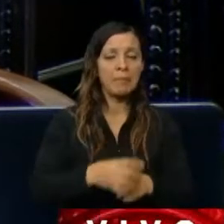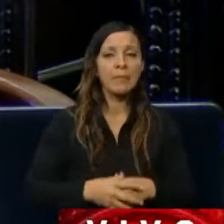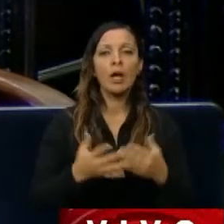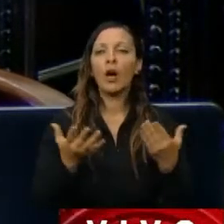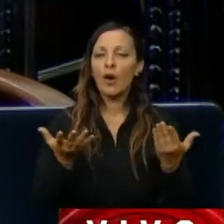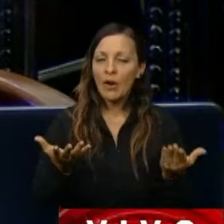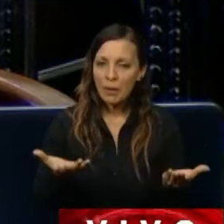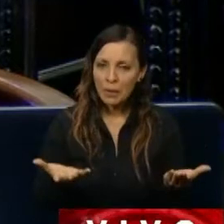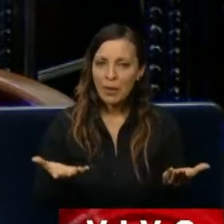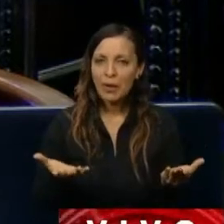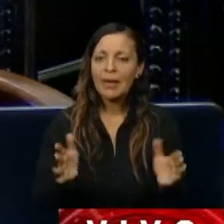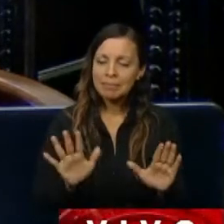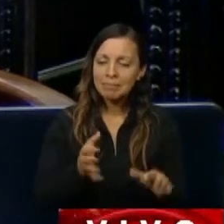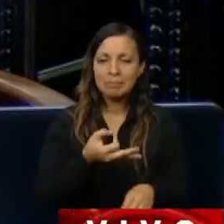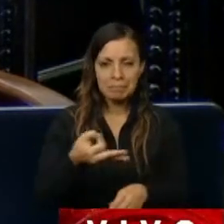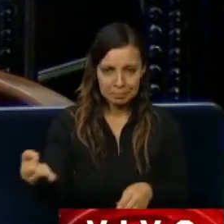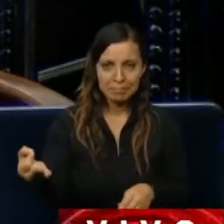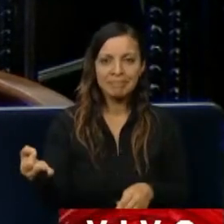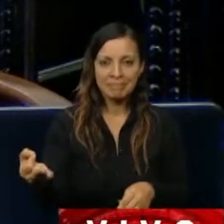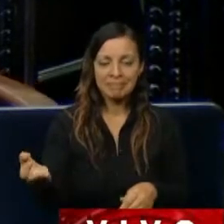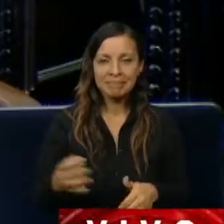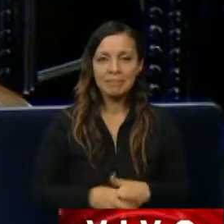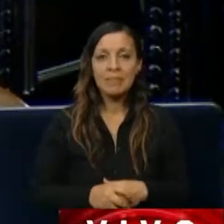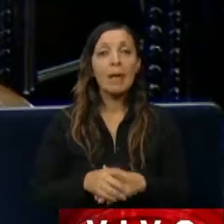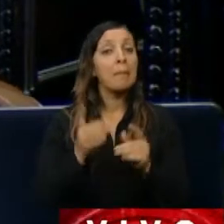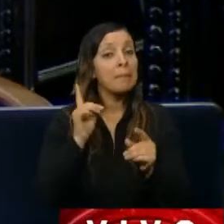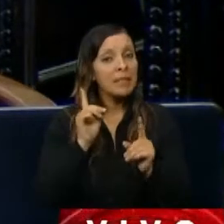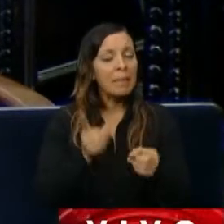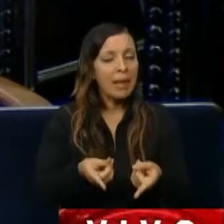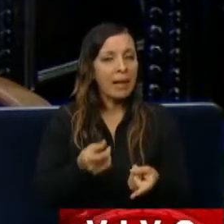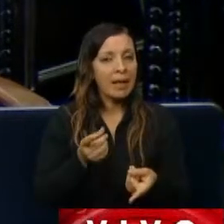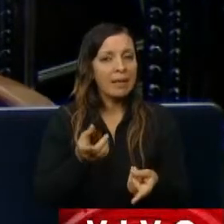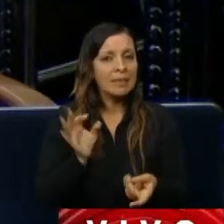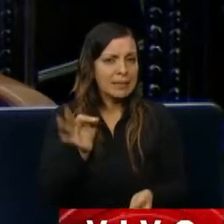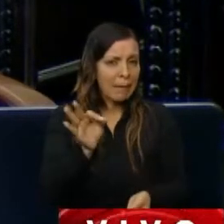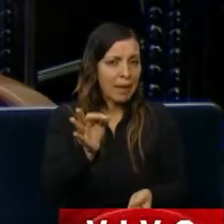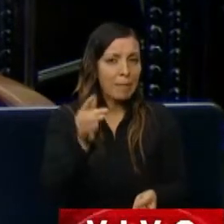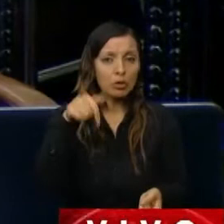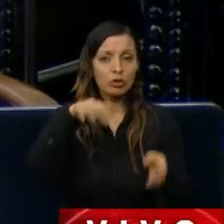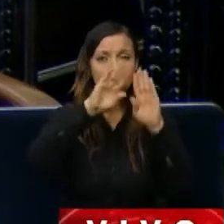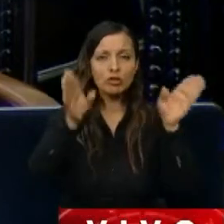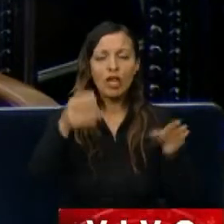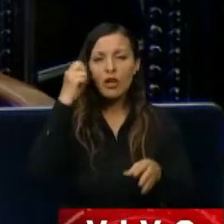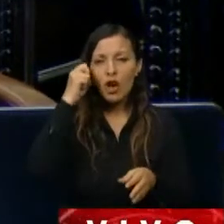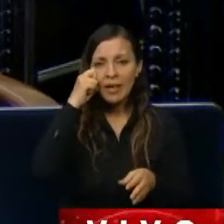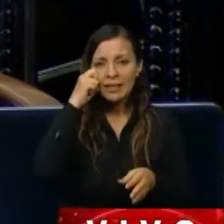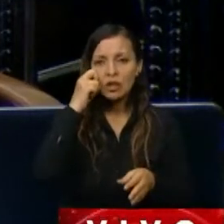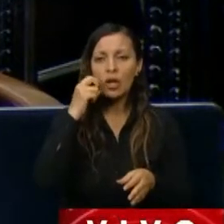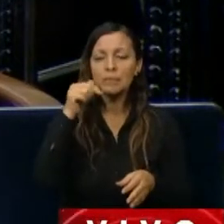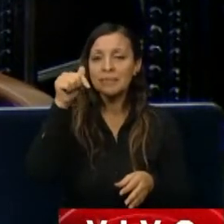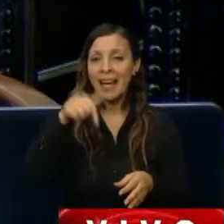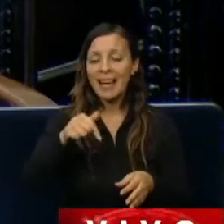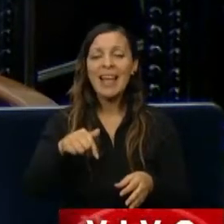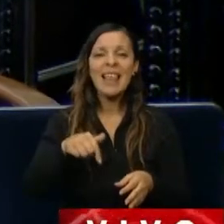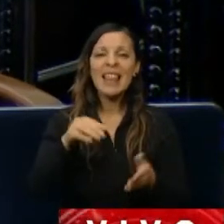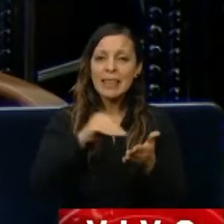obviamente es así, es claro que es así. Como también es claro que en este Congreso, y particularmente en esta